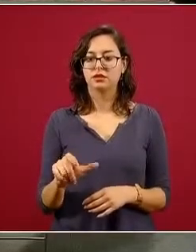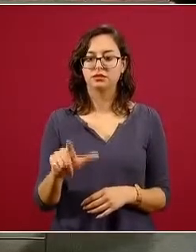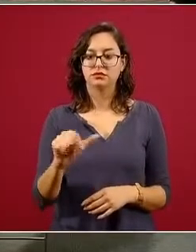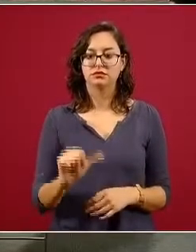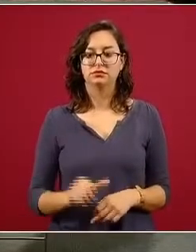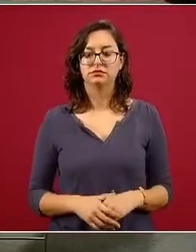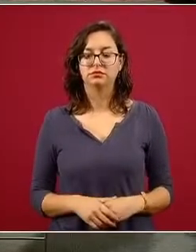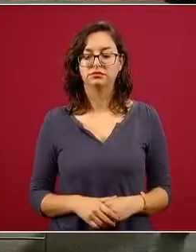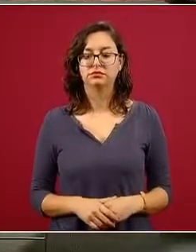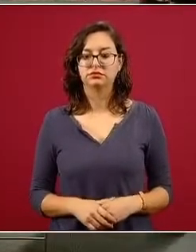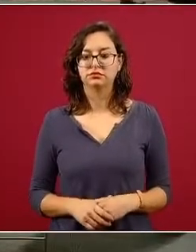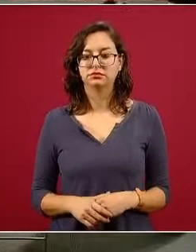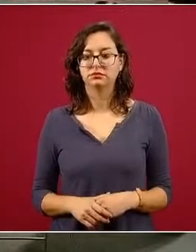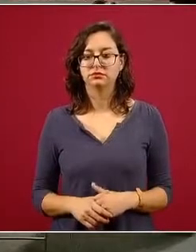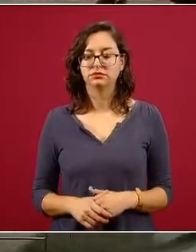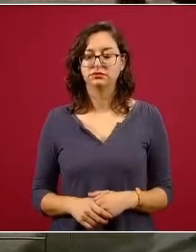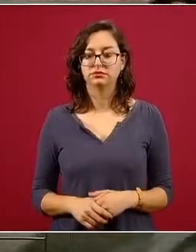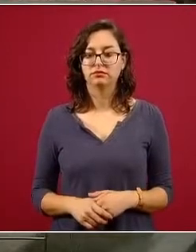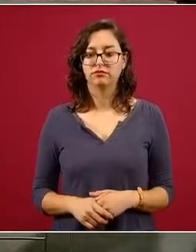página.